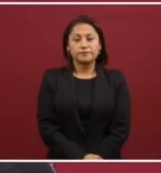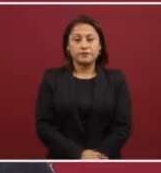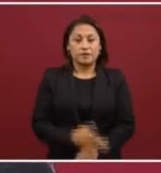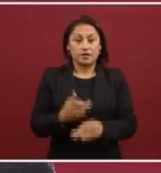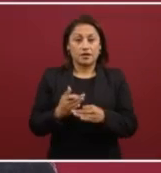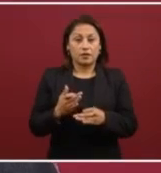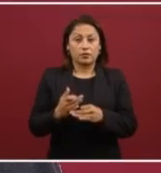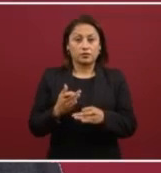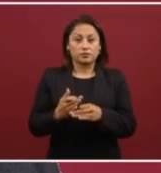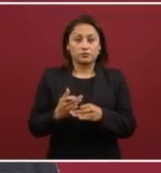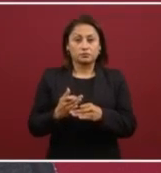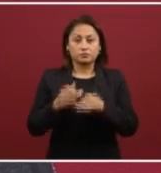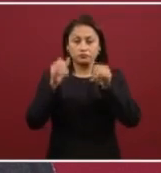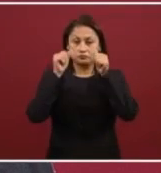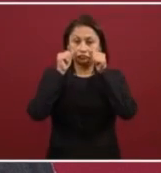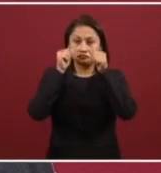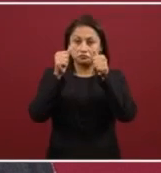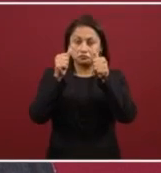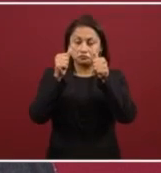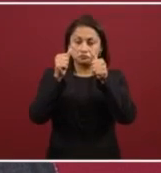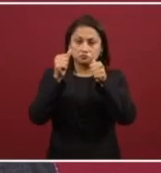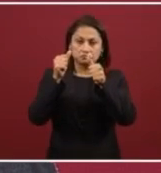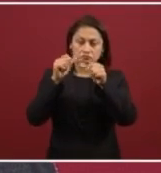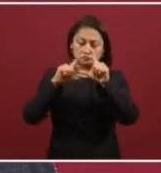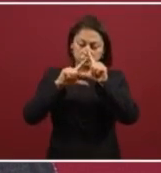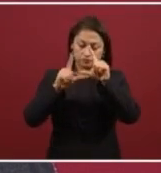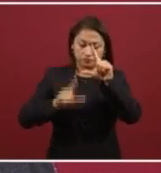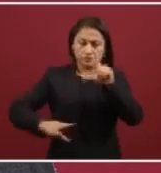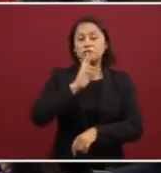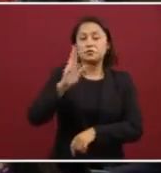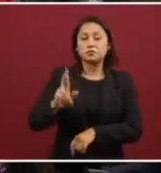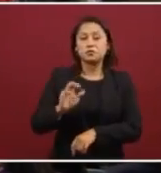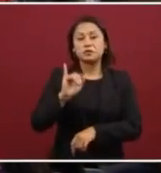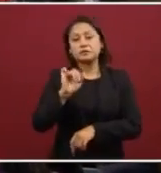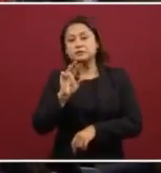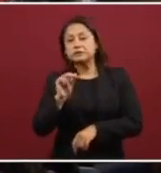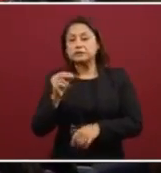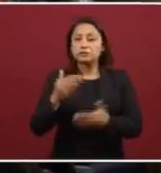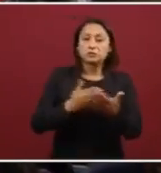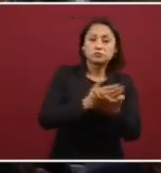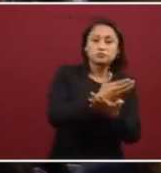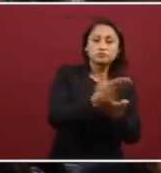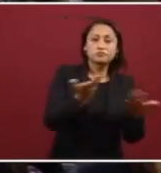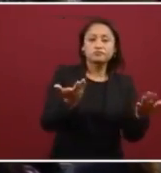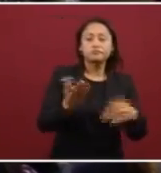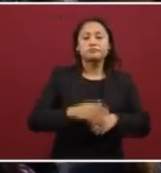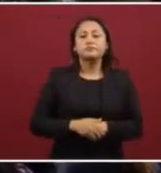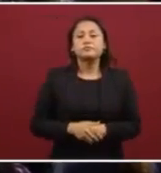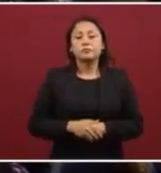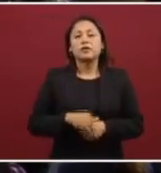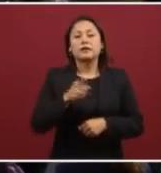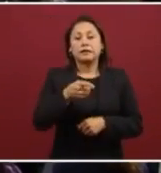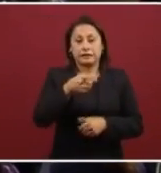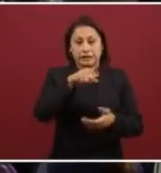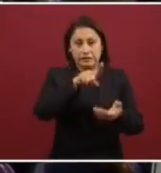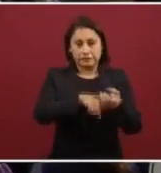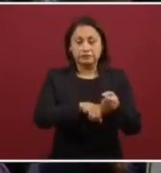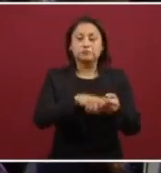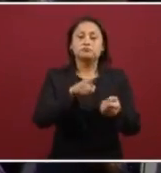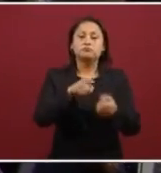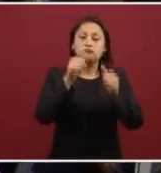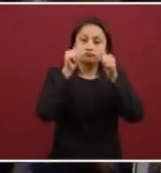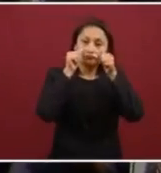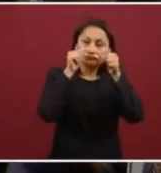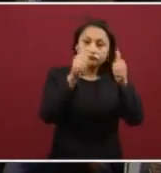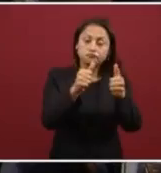mismo que se está limpiando y esa labor dijo lleva tiempo resaltó que méxico estaría dispuesto a proteger a los niños migrantes